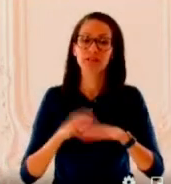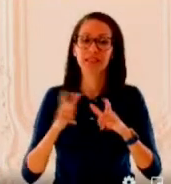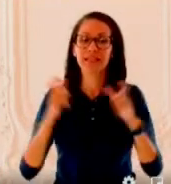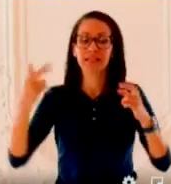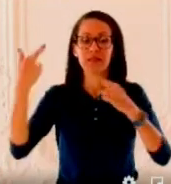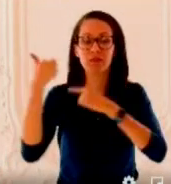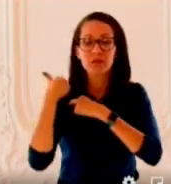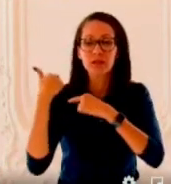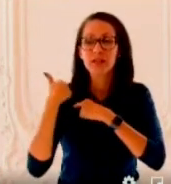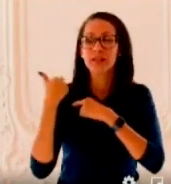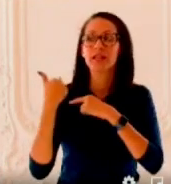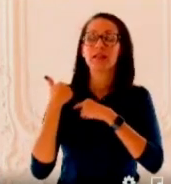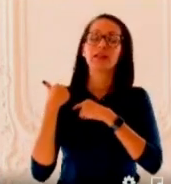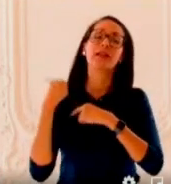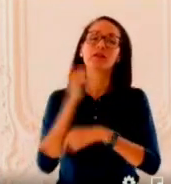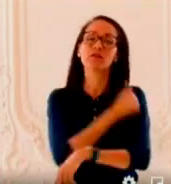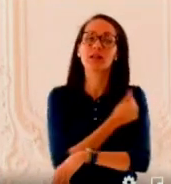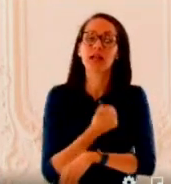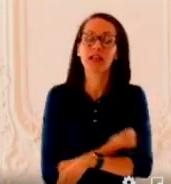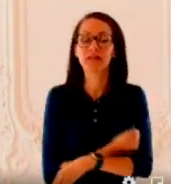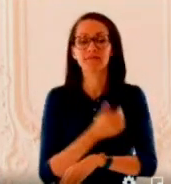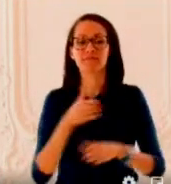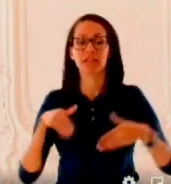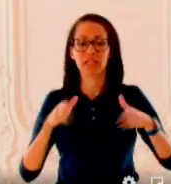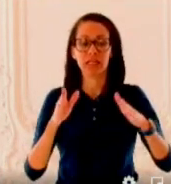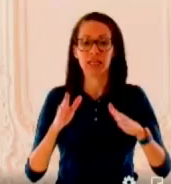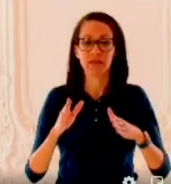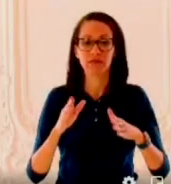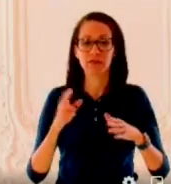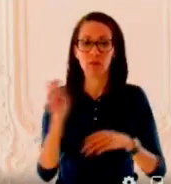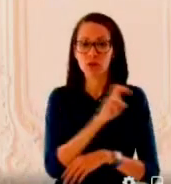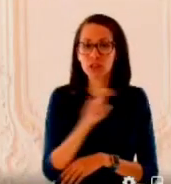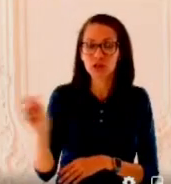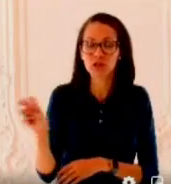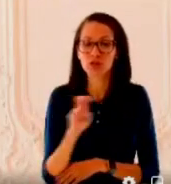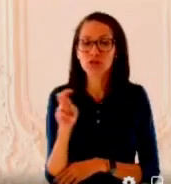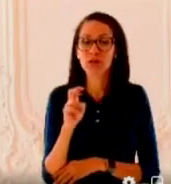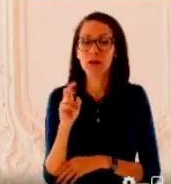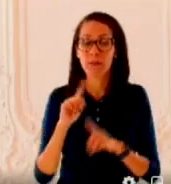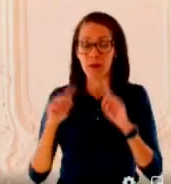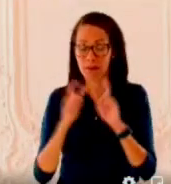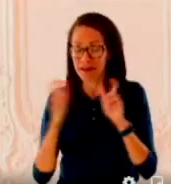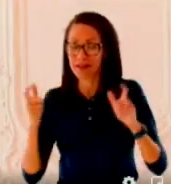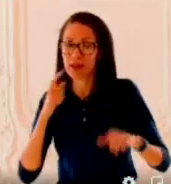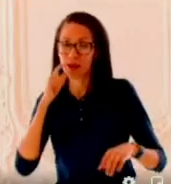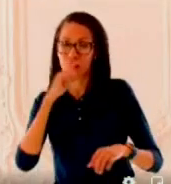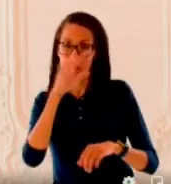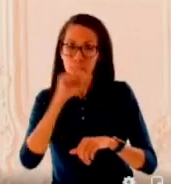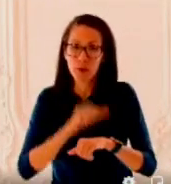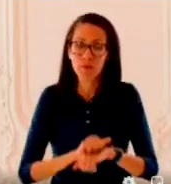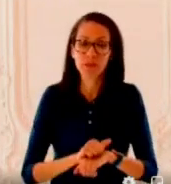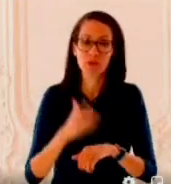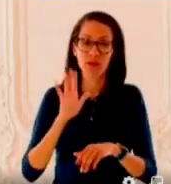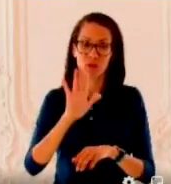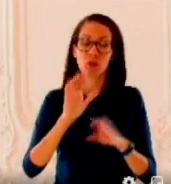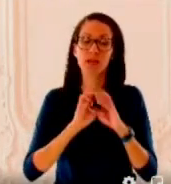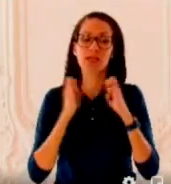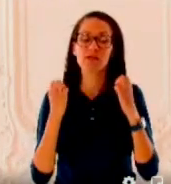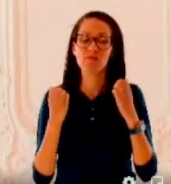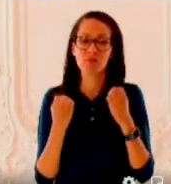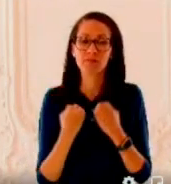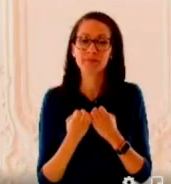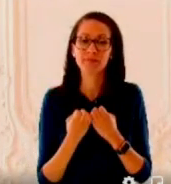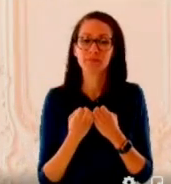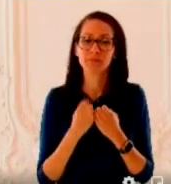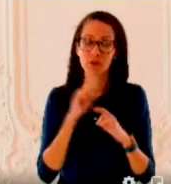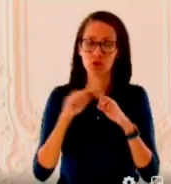equipo de la Autoridad de Carretera y Transportación, pero más grande es todavía el compromiso de ese equipo. Desde que